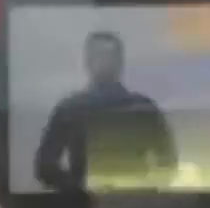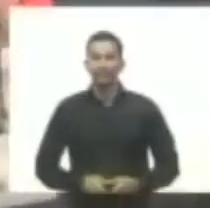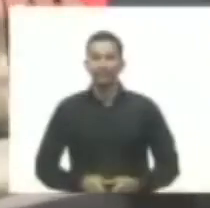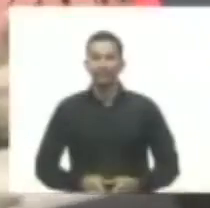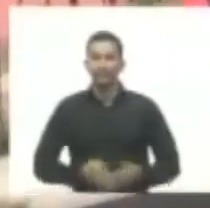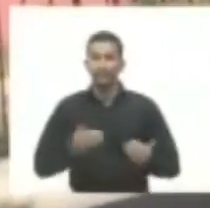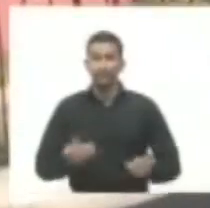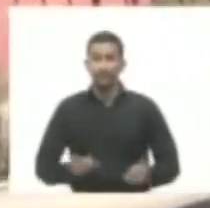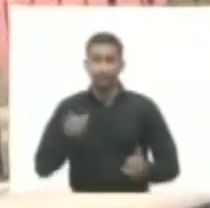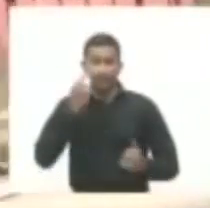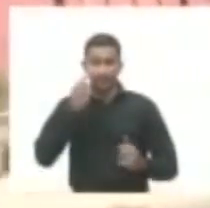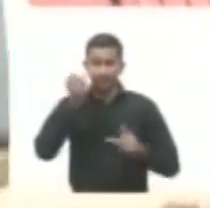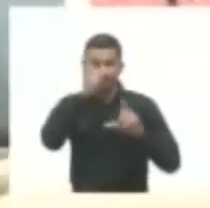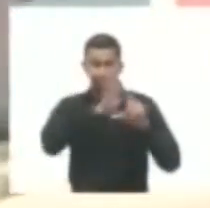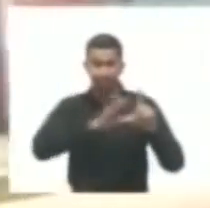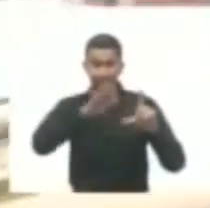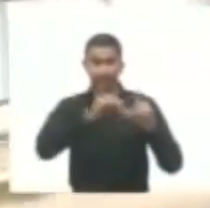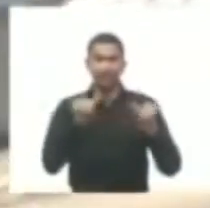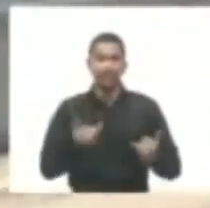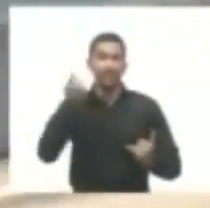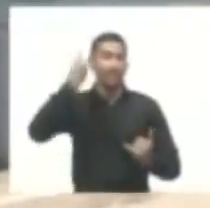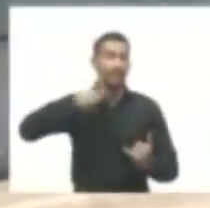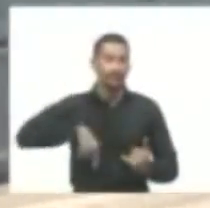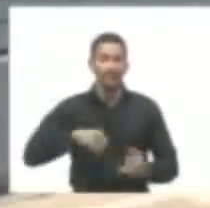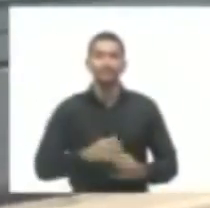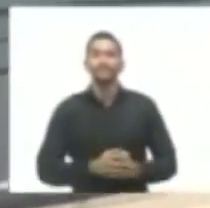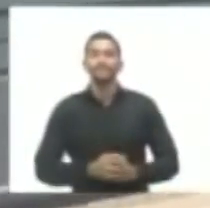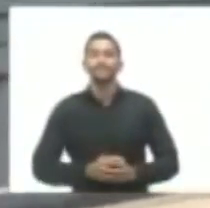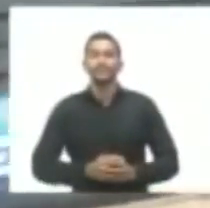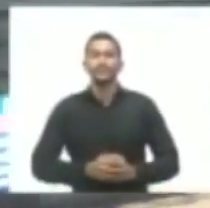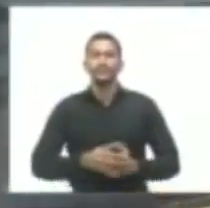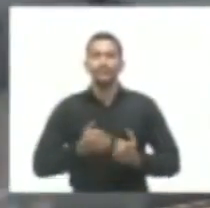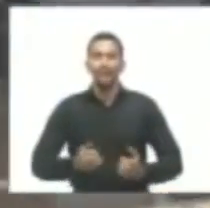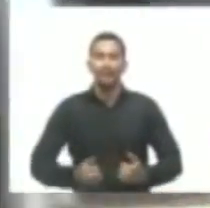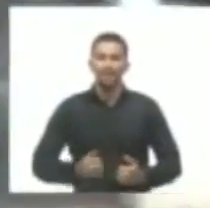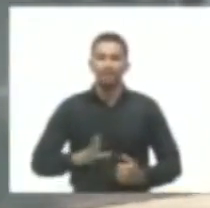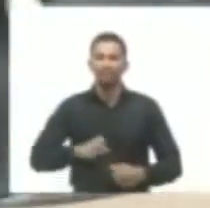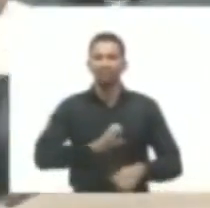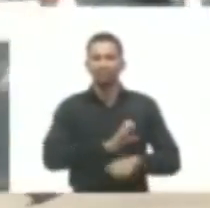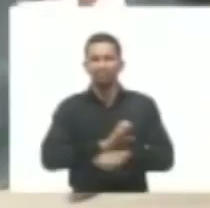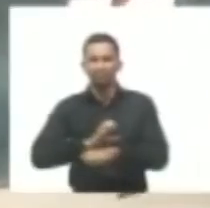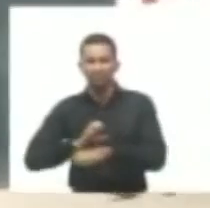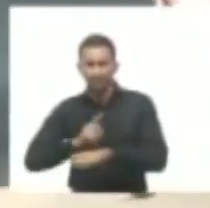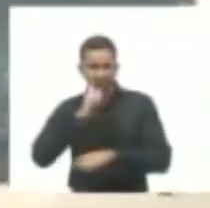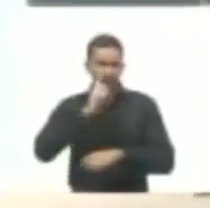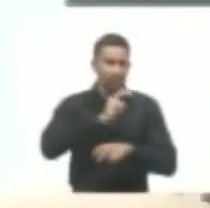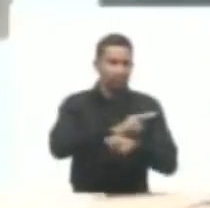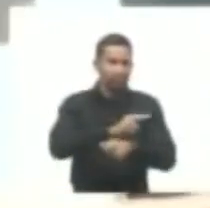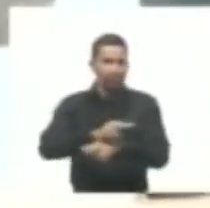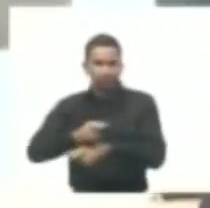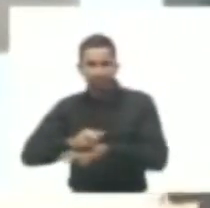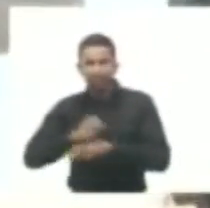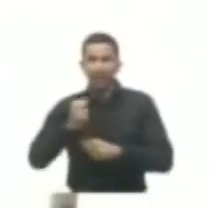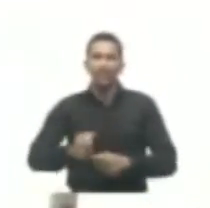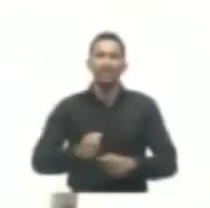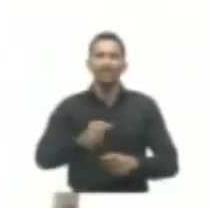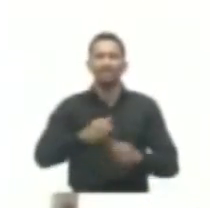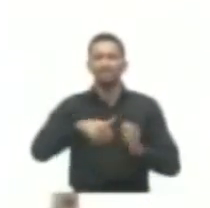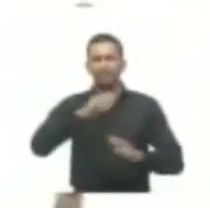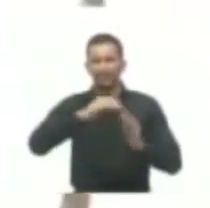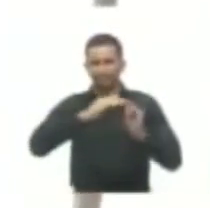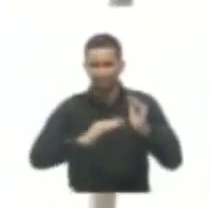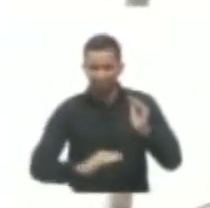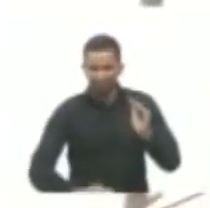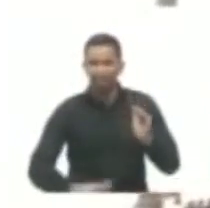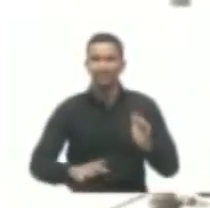Esta es nuestra imagen del día. Las medidas que han adoptado las autoridades para reducir la criminalidad en Barranquilla y su área metropolitana han